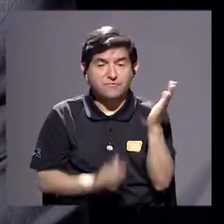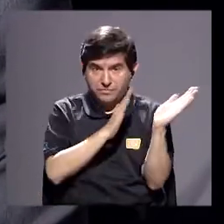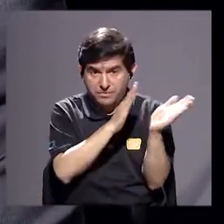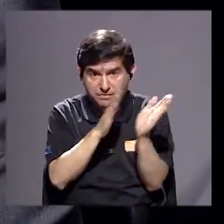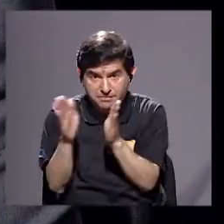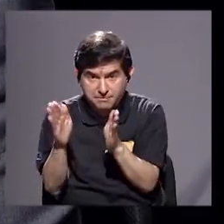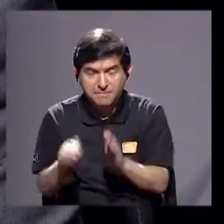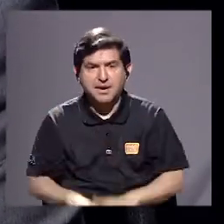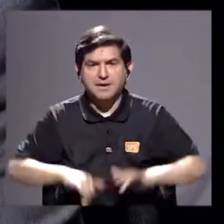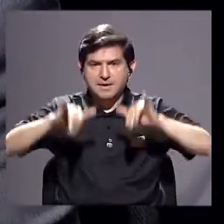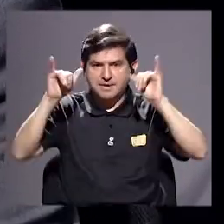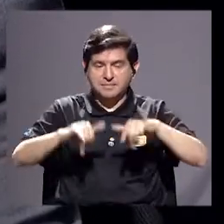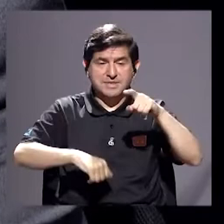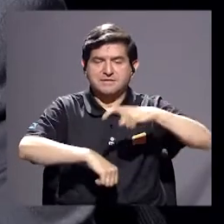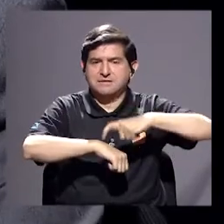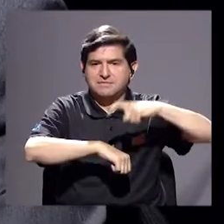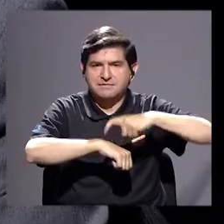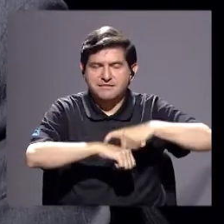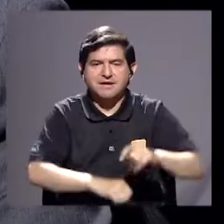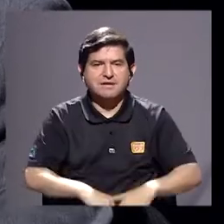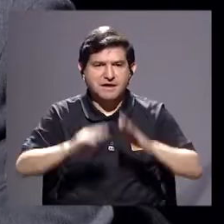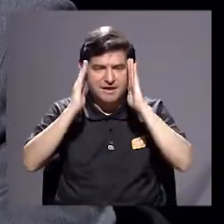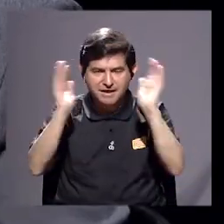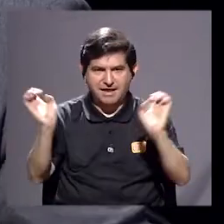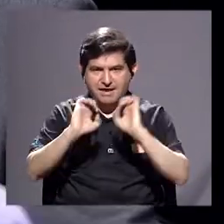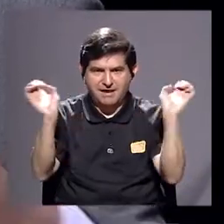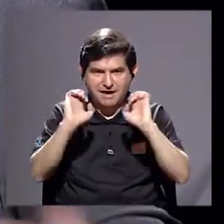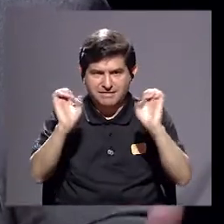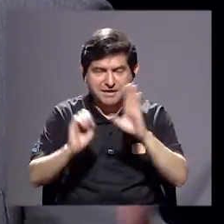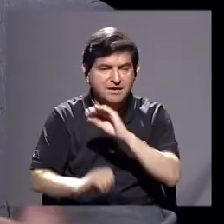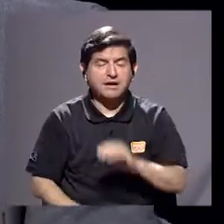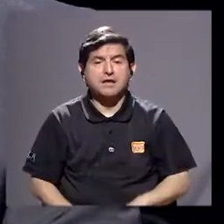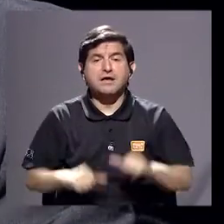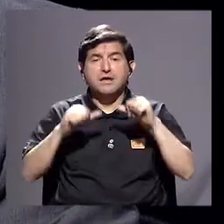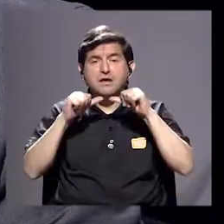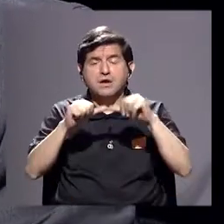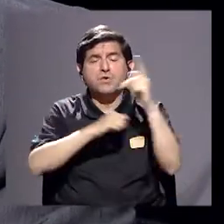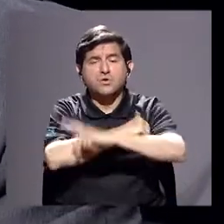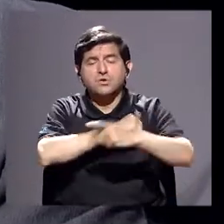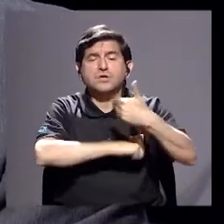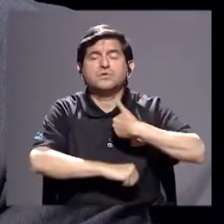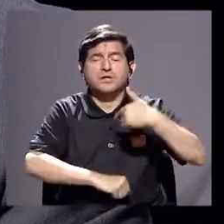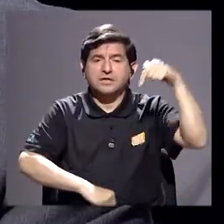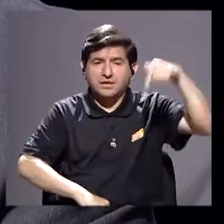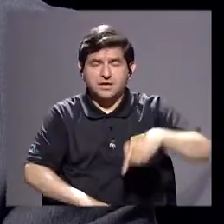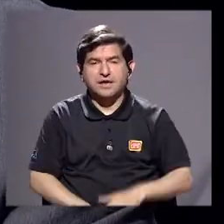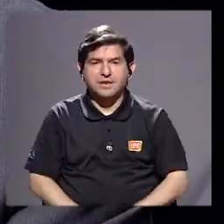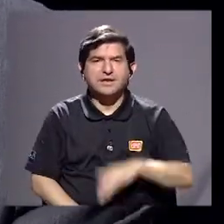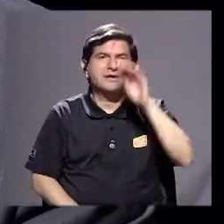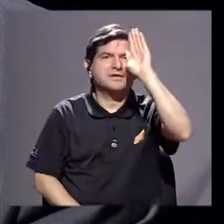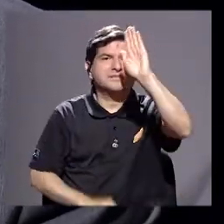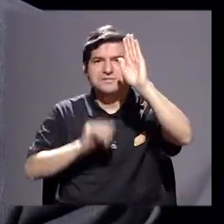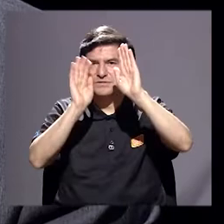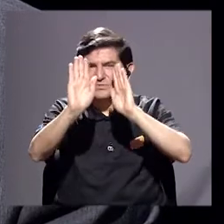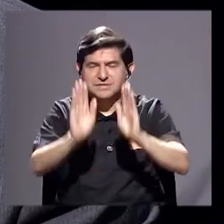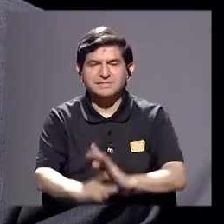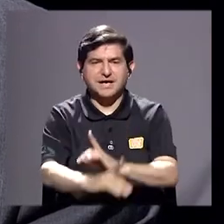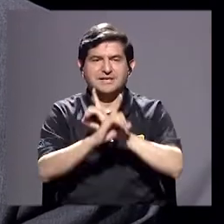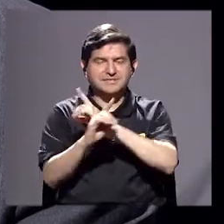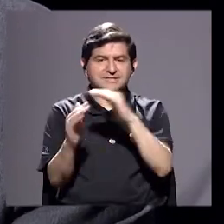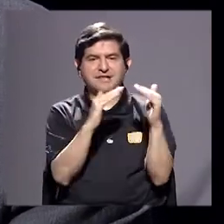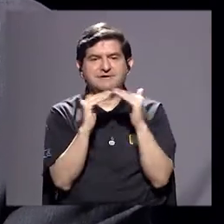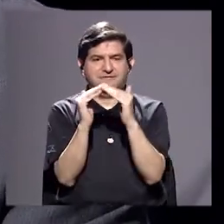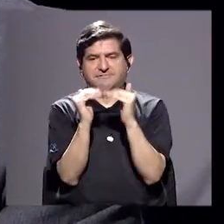que prevalecía en el momento para la atención de las emergencias y la que todavía muchos países hoy día siguen que son los esquemas de defensa civil